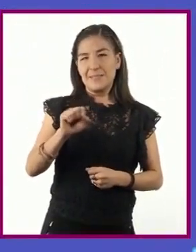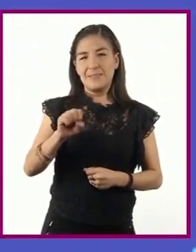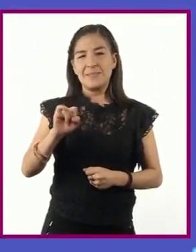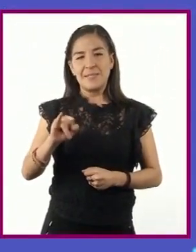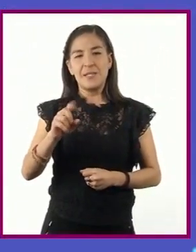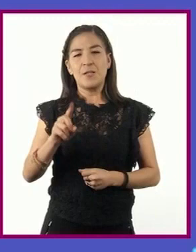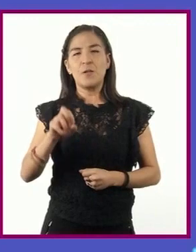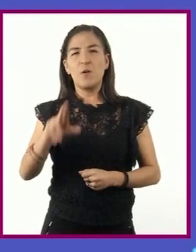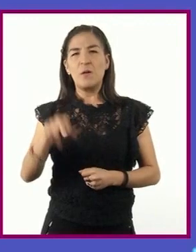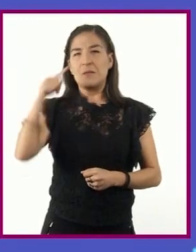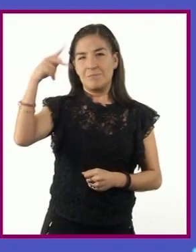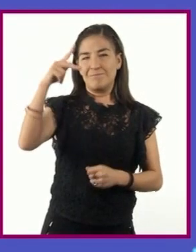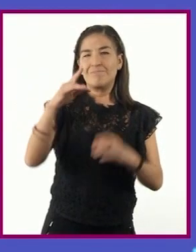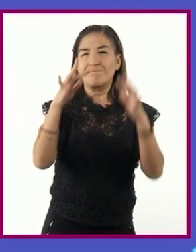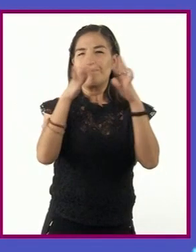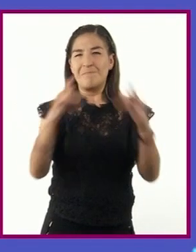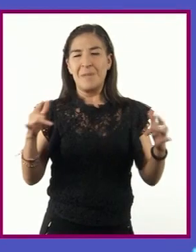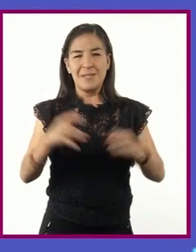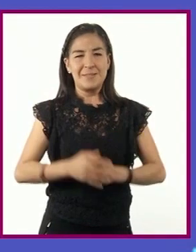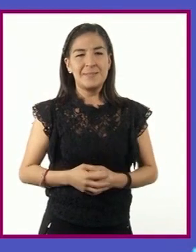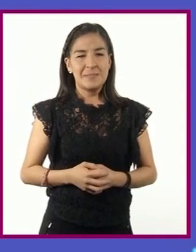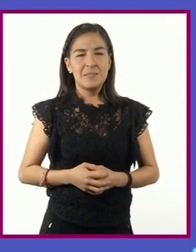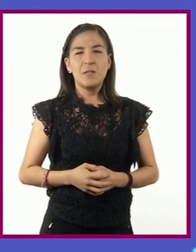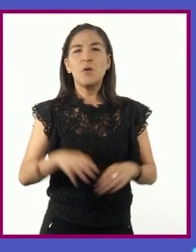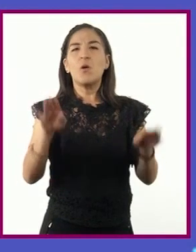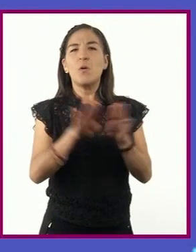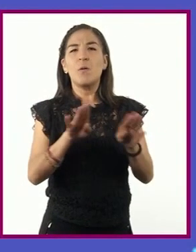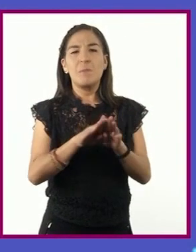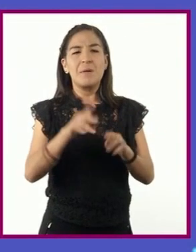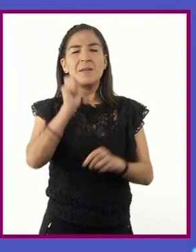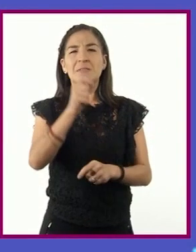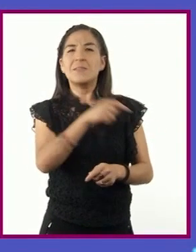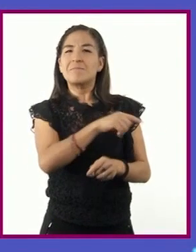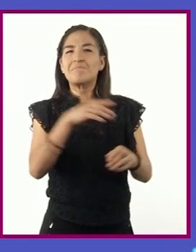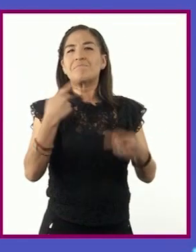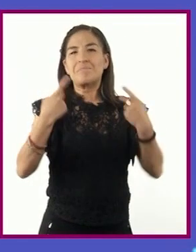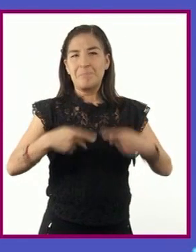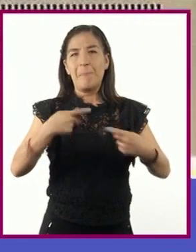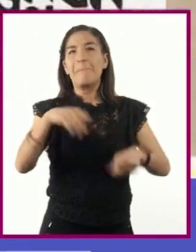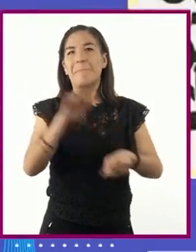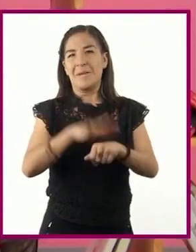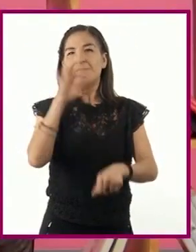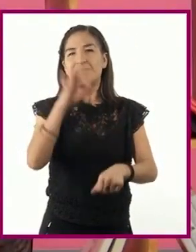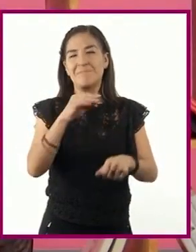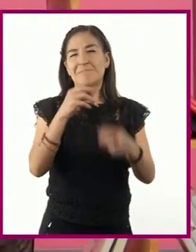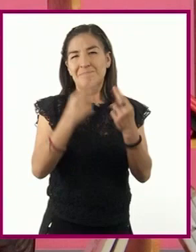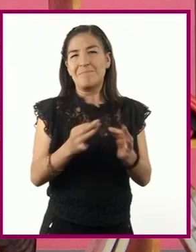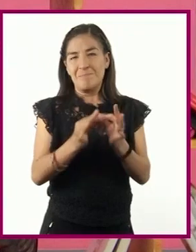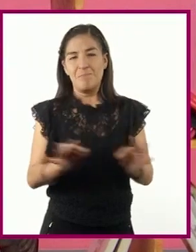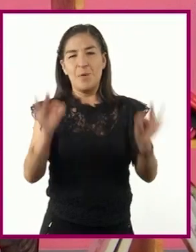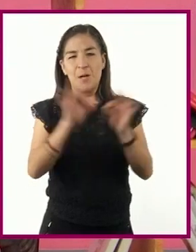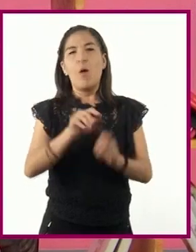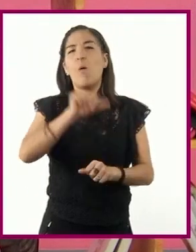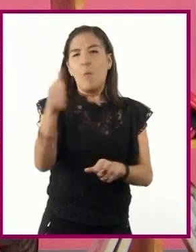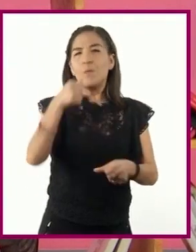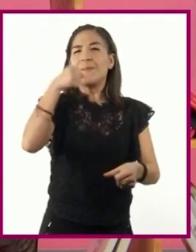que buscaba reducir el lenguaje a sus constituyentes más fundamentales. Otros letristas fueron